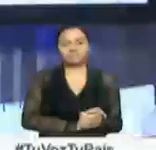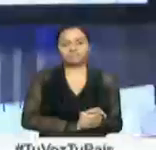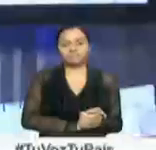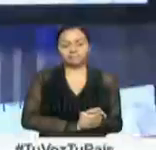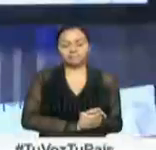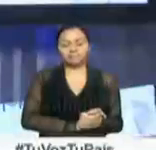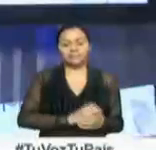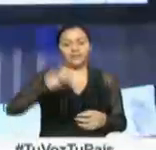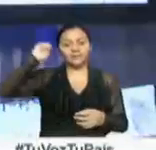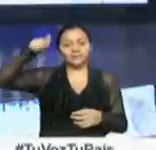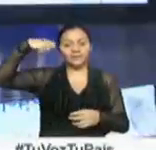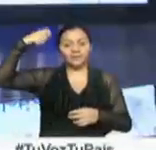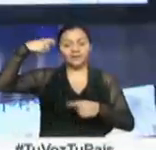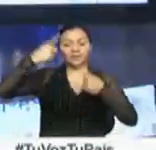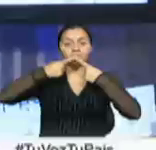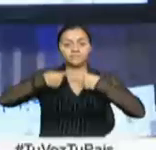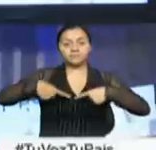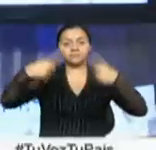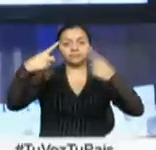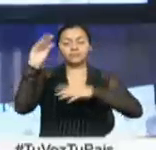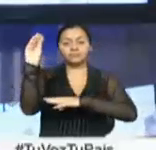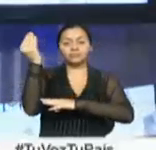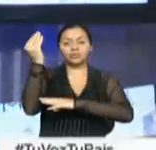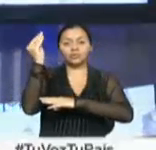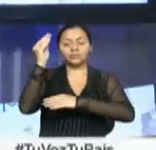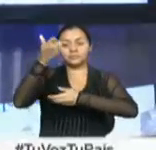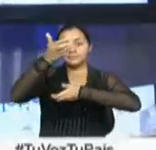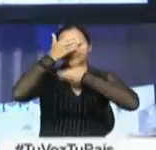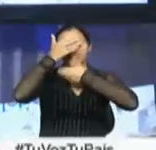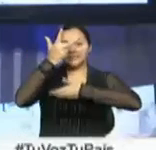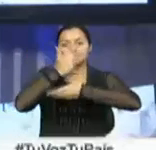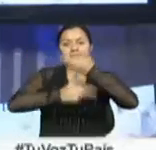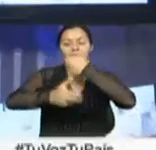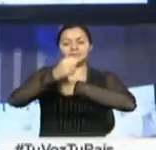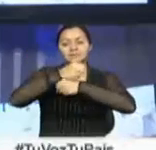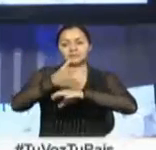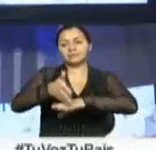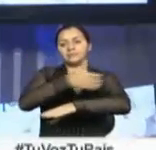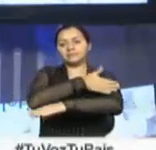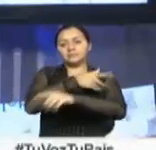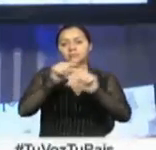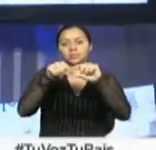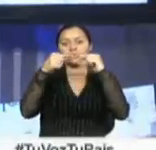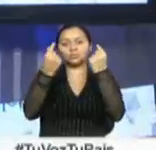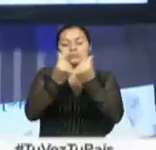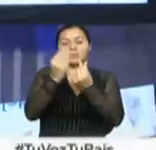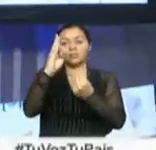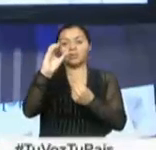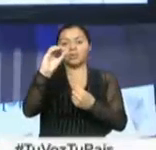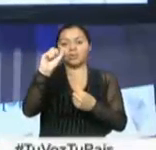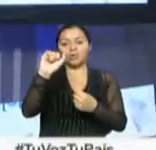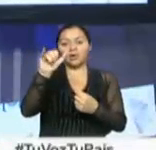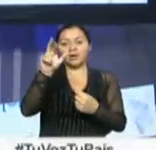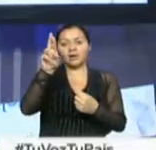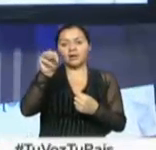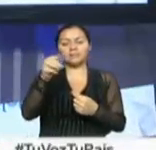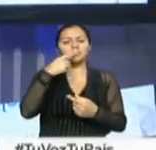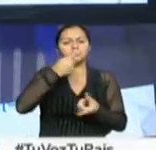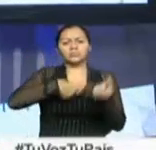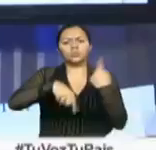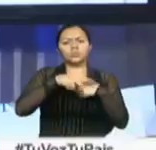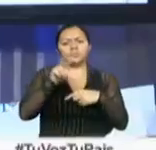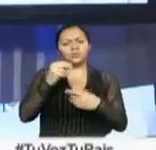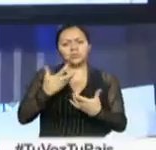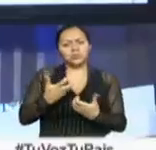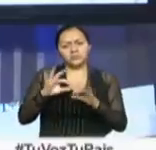Y en un video publicado, una de las jóvenes secuestradas hace 3 años por el grupo terrorista Boko Haram, supuestamente se rehúsa a regresar